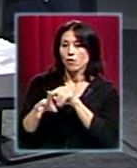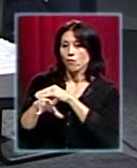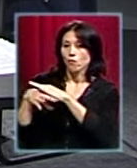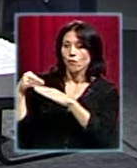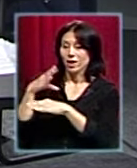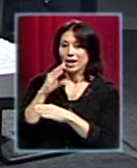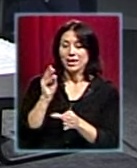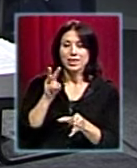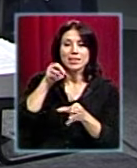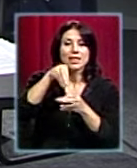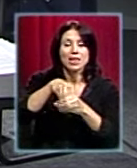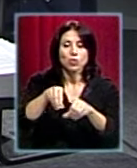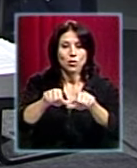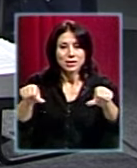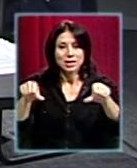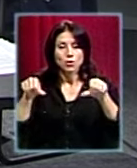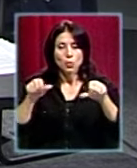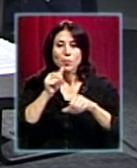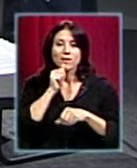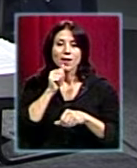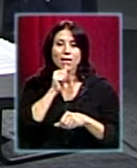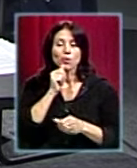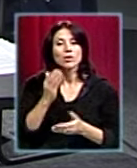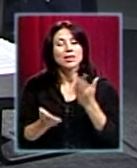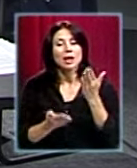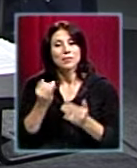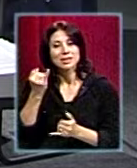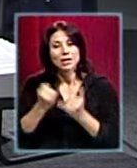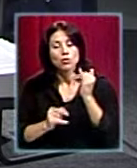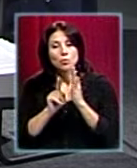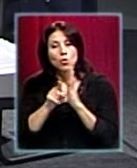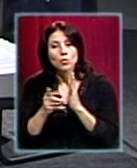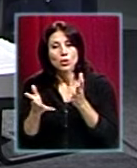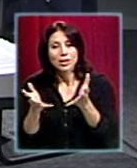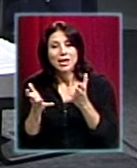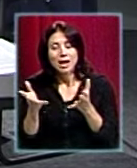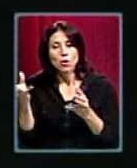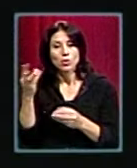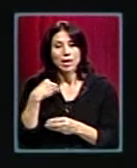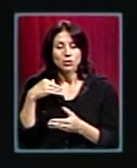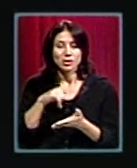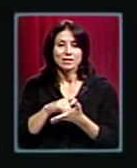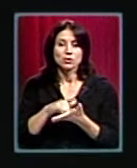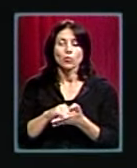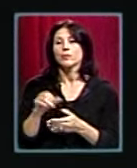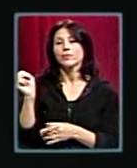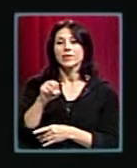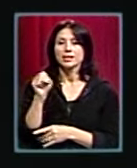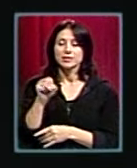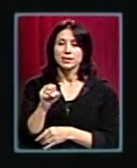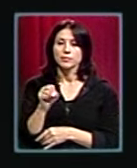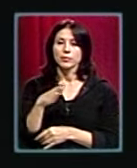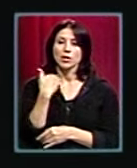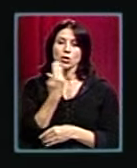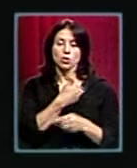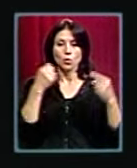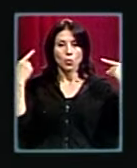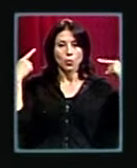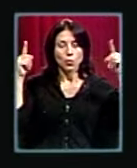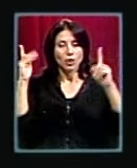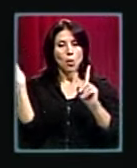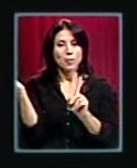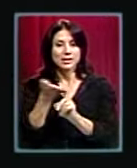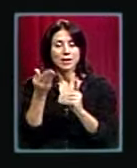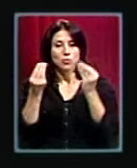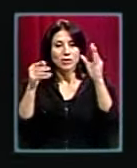país, y tal vez un poco en el último minuto que nos queda, quiera contar un poquito de esto. Sí, hemos logrado convencer